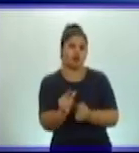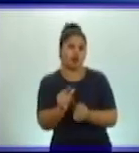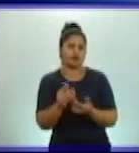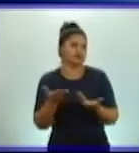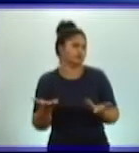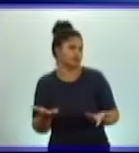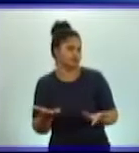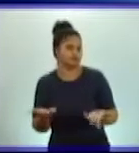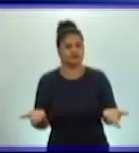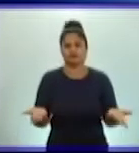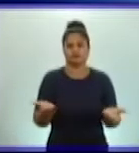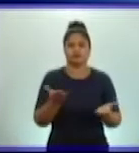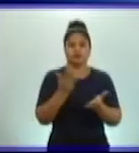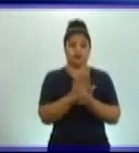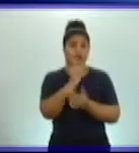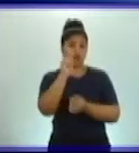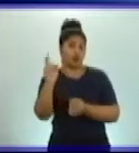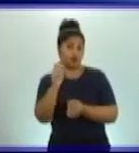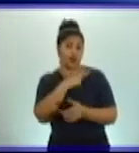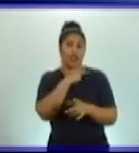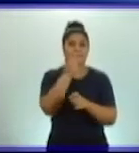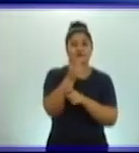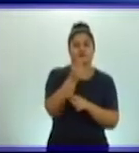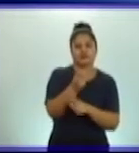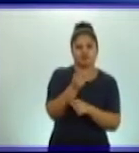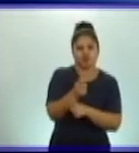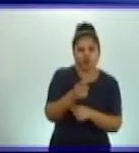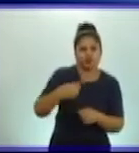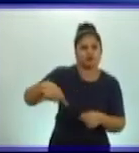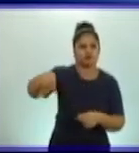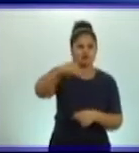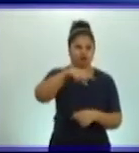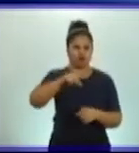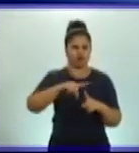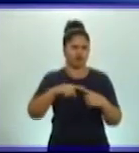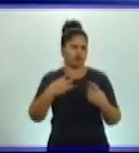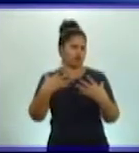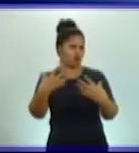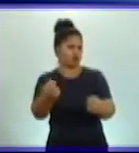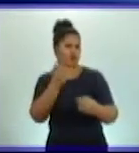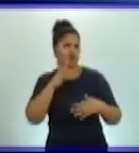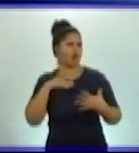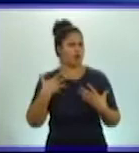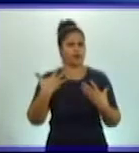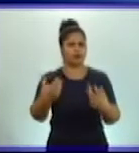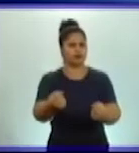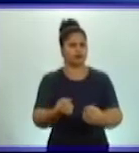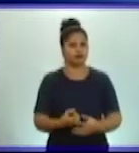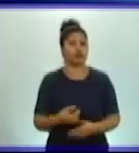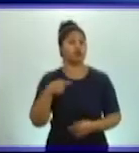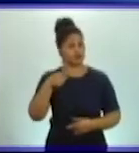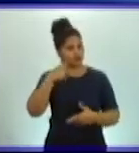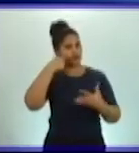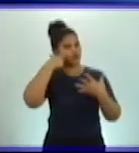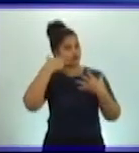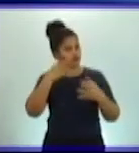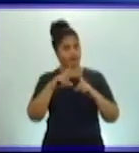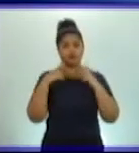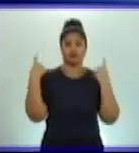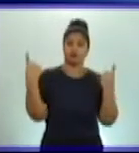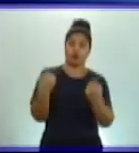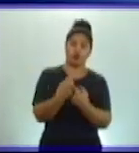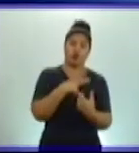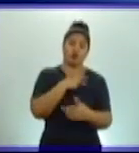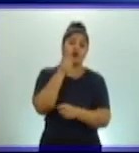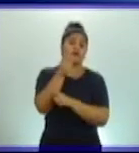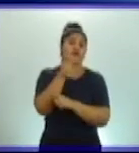con eso que nos está diciendo. Y a lo mejor en este minuto no le vemos la aplicación, pero más adelante sí. Por tanto, es fundamental saber, bueno,